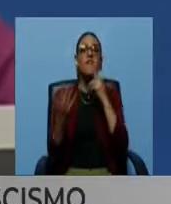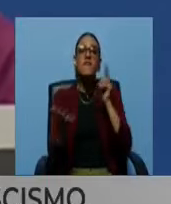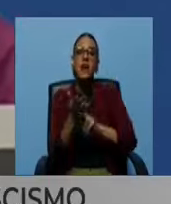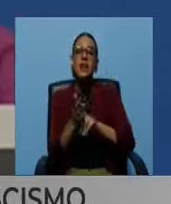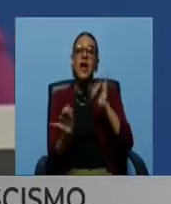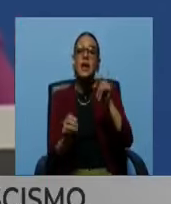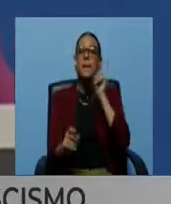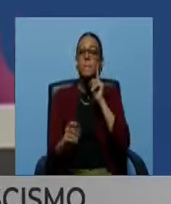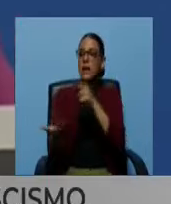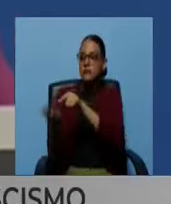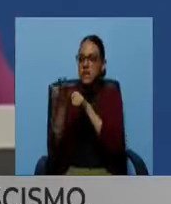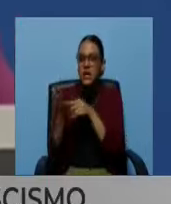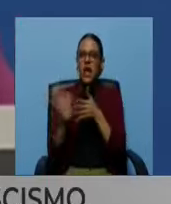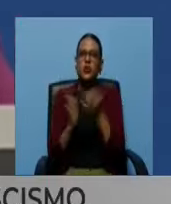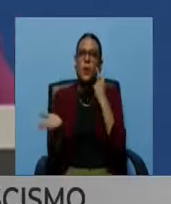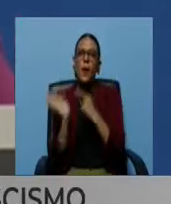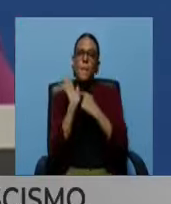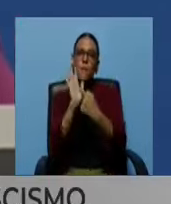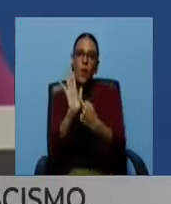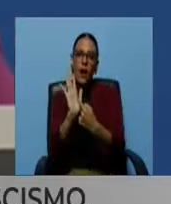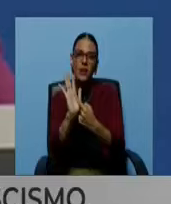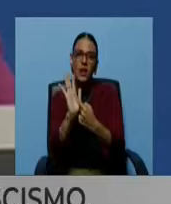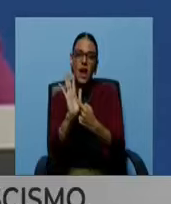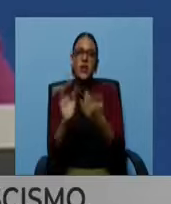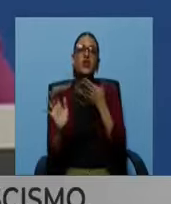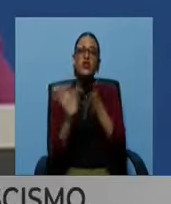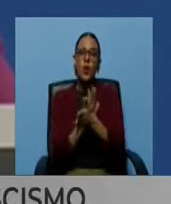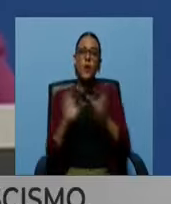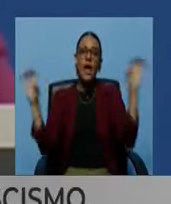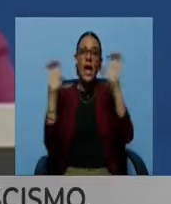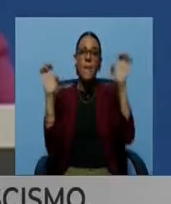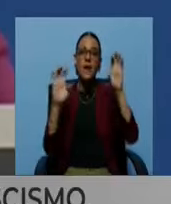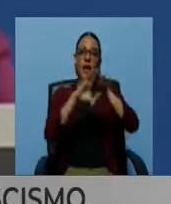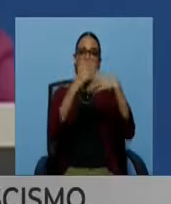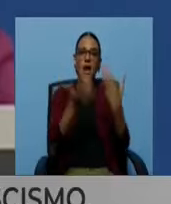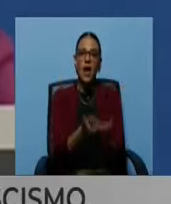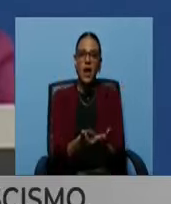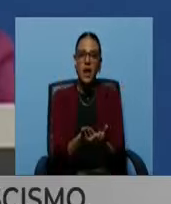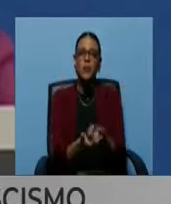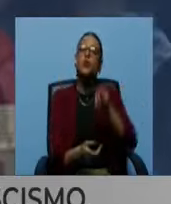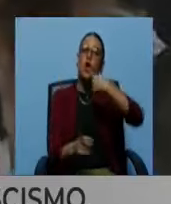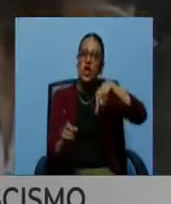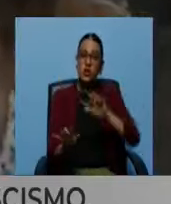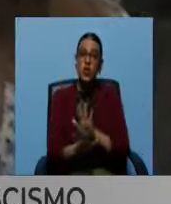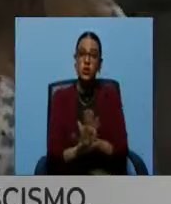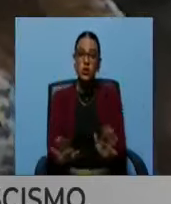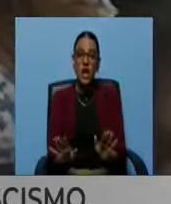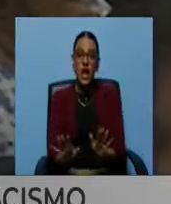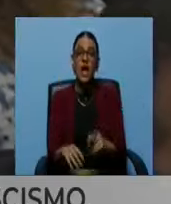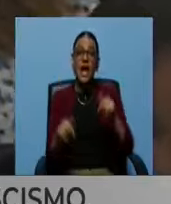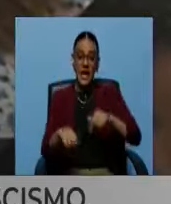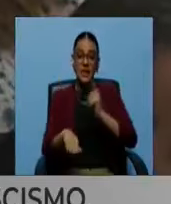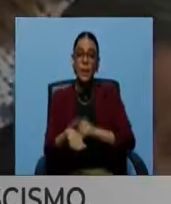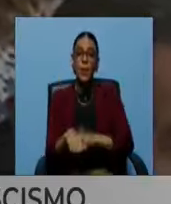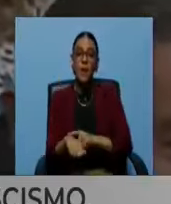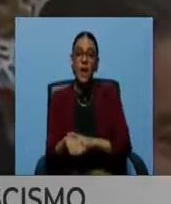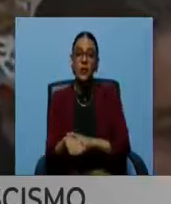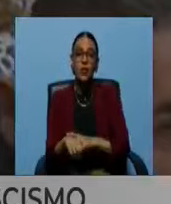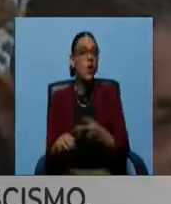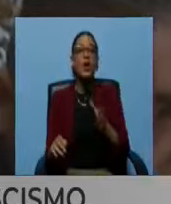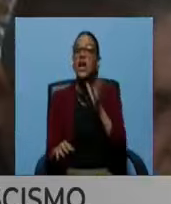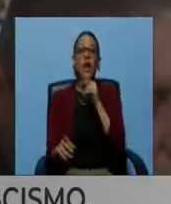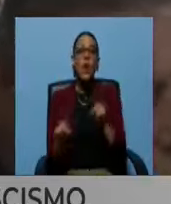ficción sobre lo que se ha mostrado de emergencia climática. Y estamos ya en un punto de no